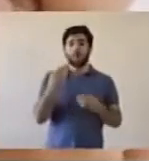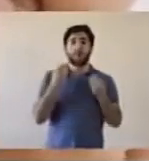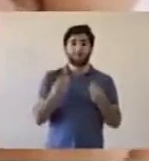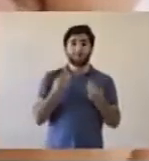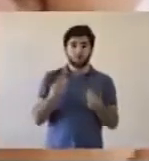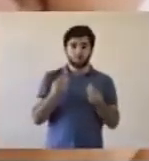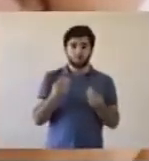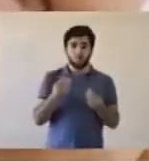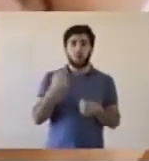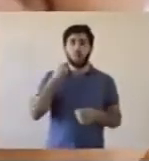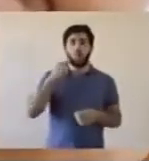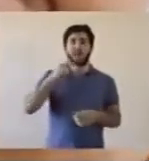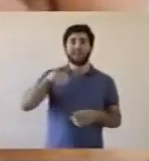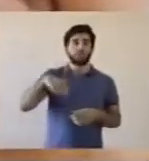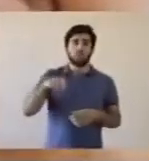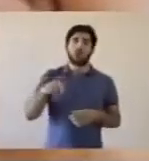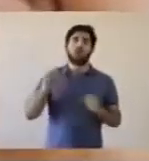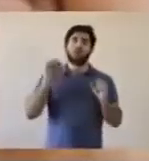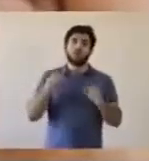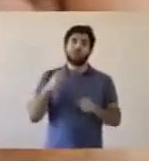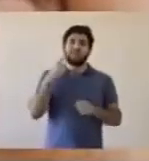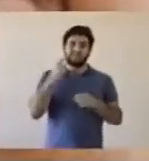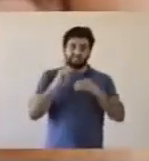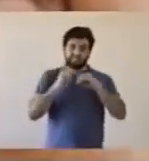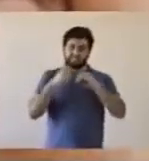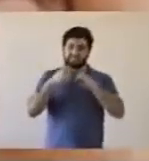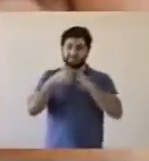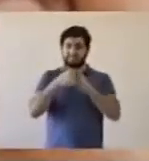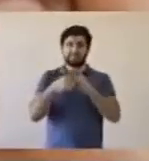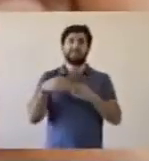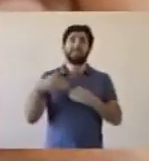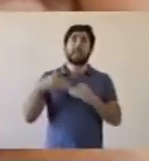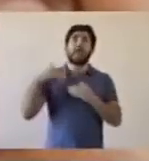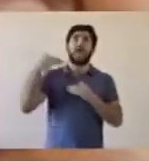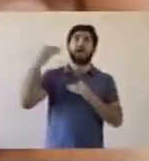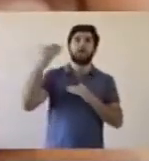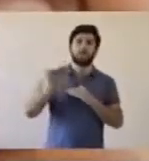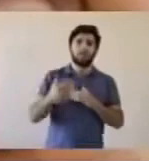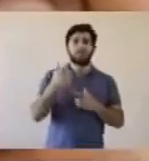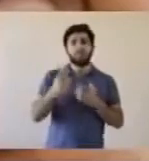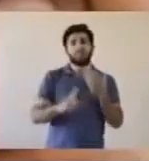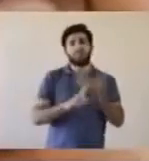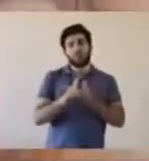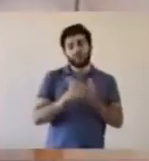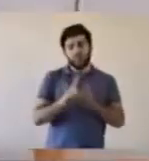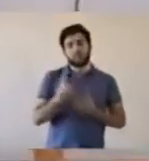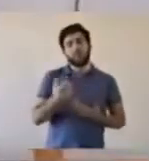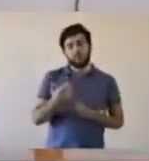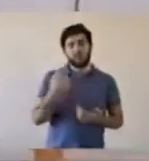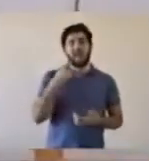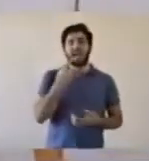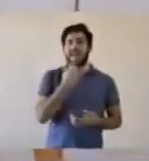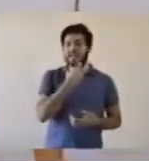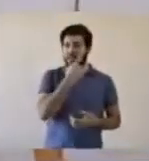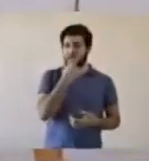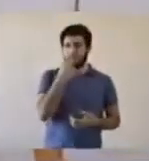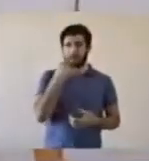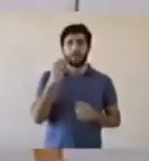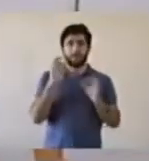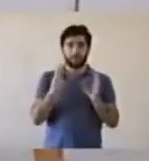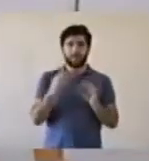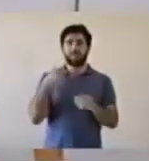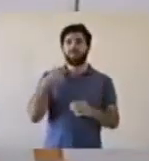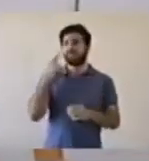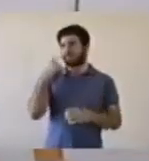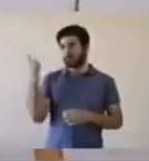azúcar durante el día, ya que puede producir dependencia en el adulto y tener muchos problemas de caries. A continuación, les